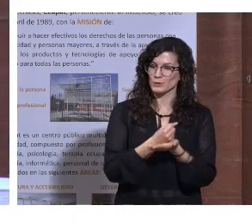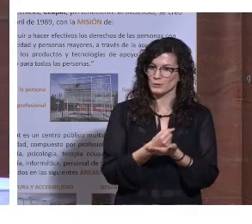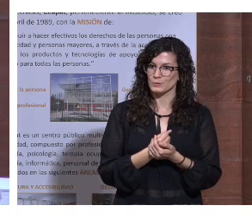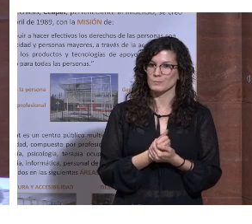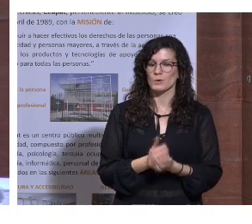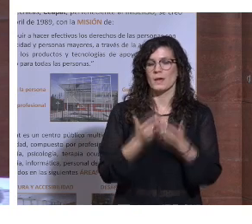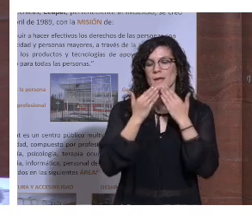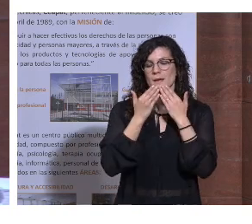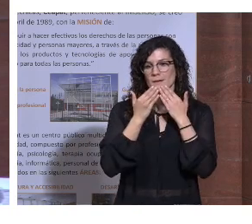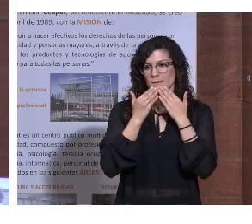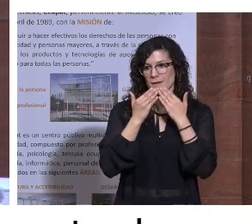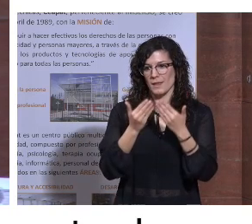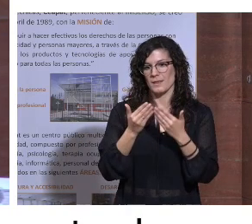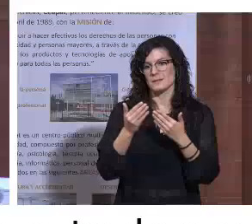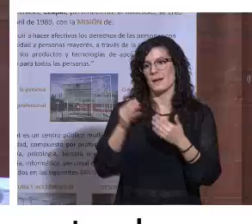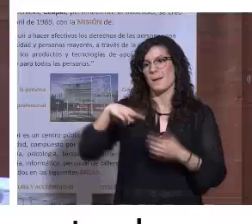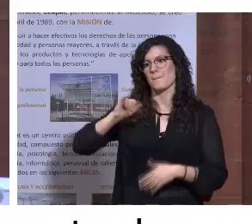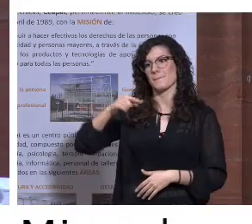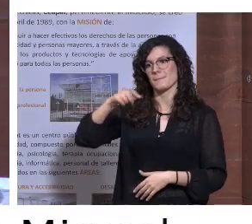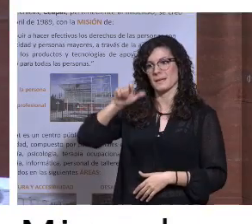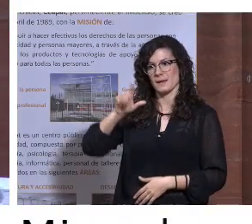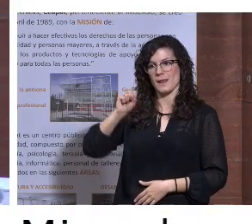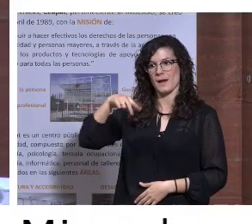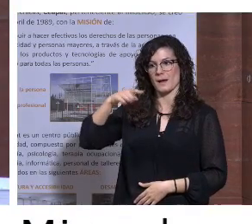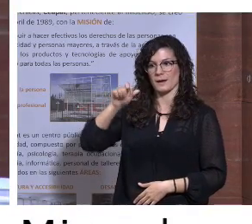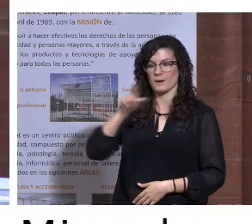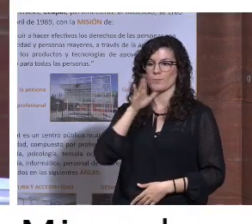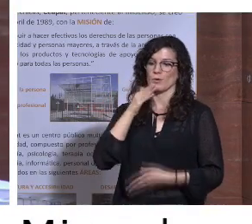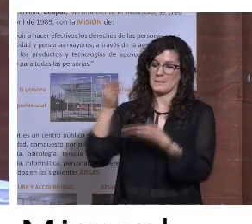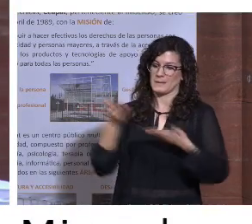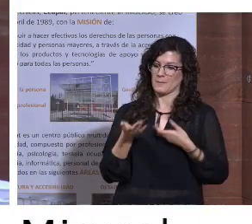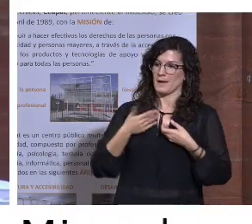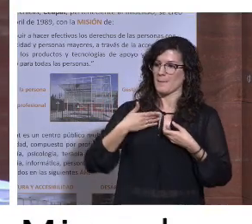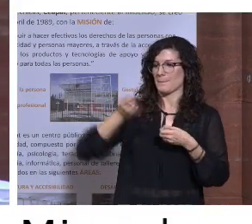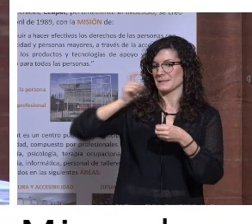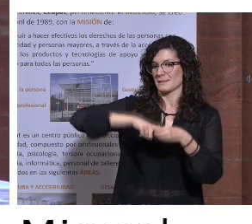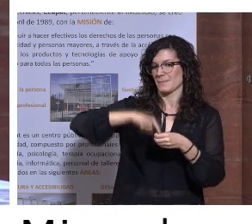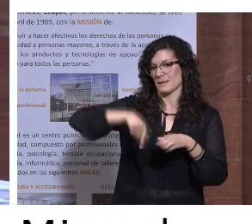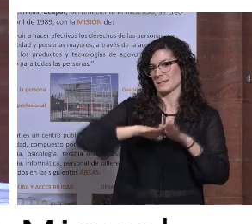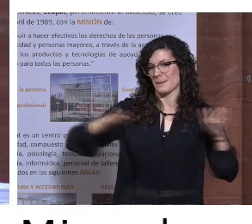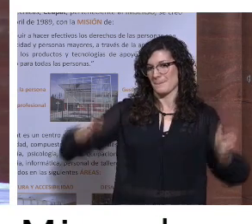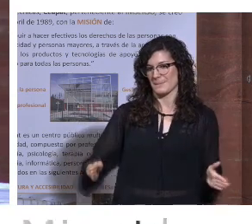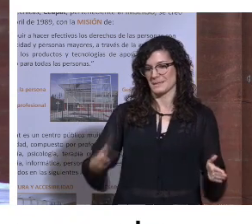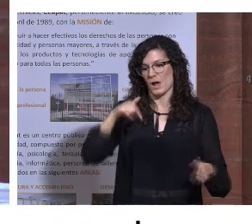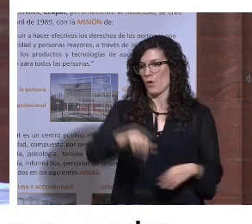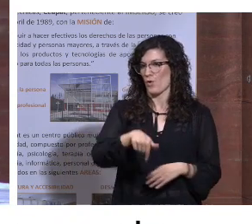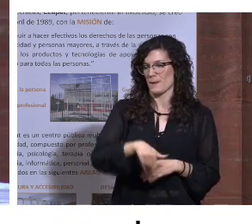muchas gracias especialmente a Miguel Ángel por invitarme a participar en esta mesa redonda